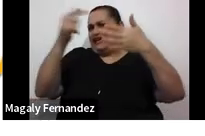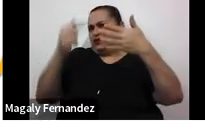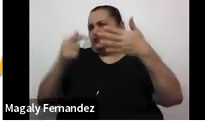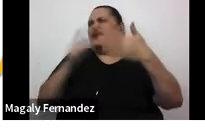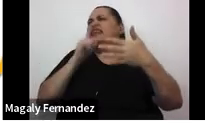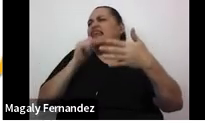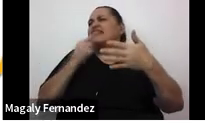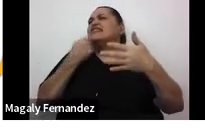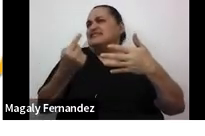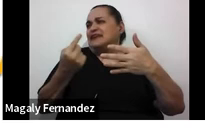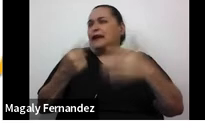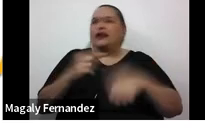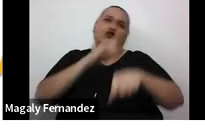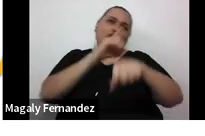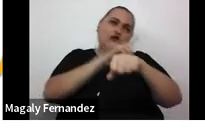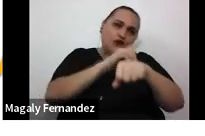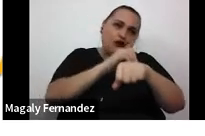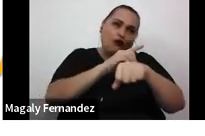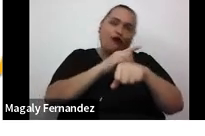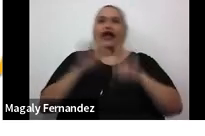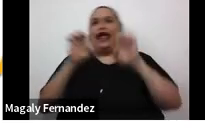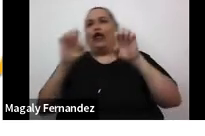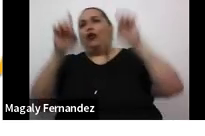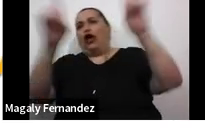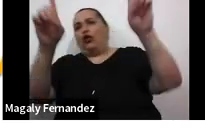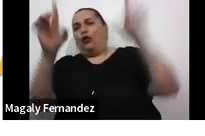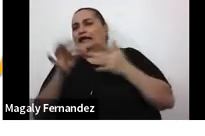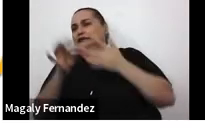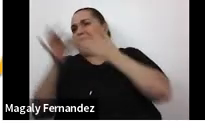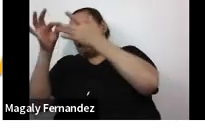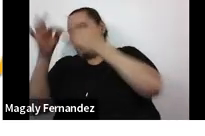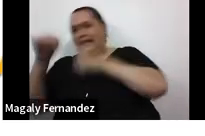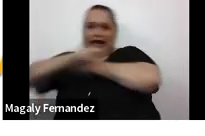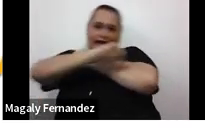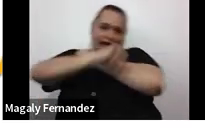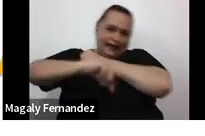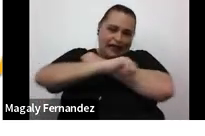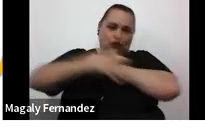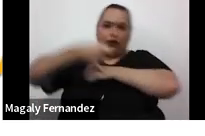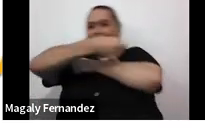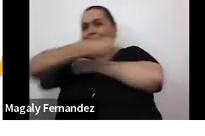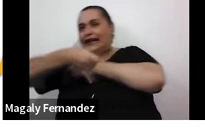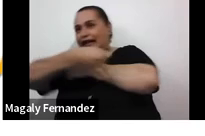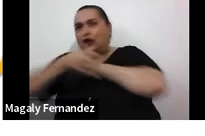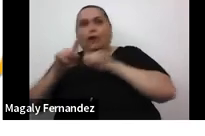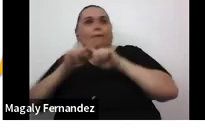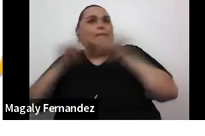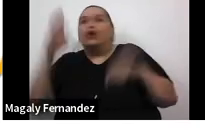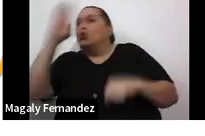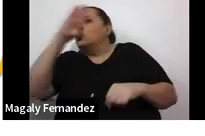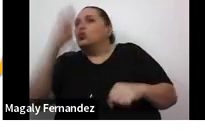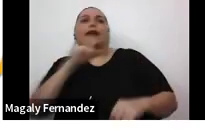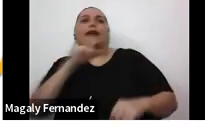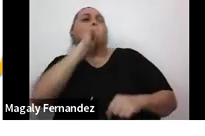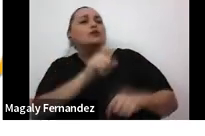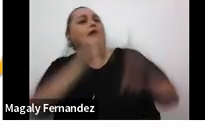el educador el especialista el arquitecto el ingeniero y no el experto que es la persona que conoce